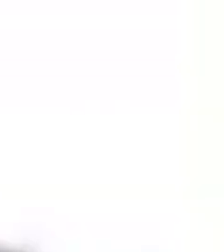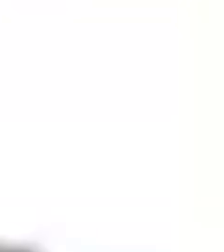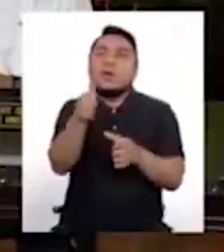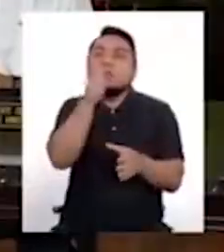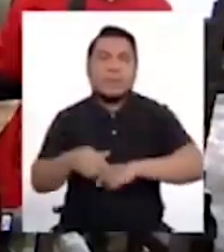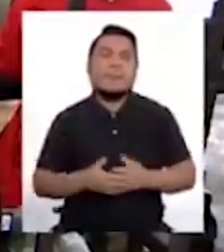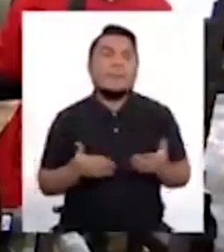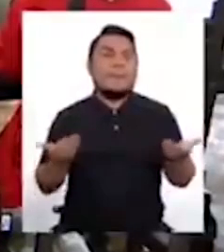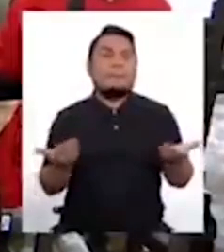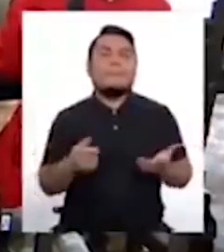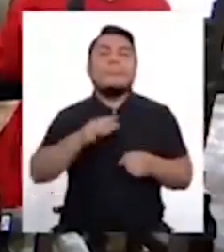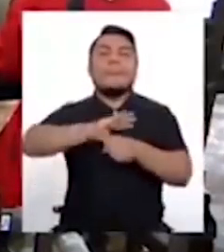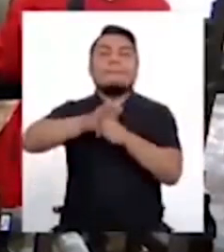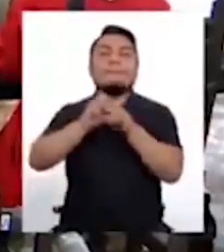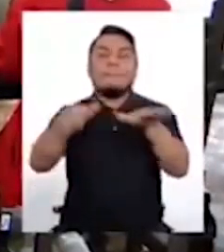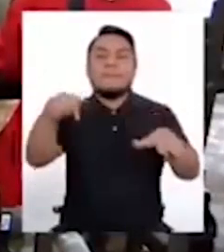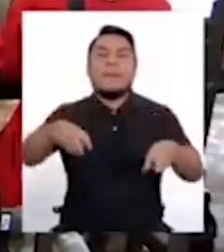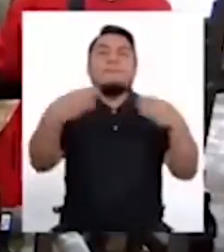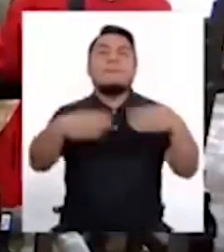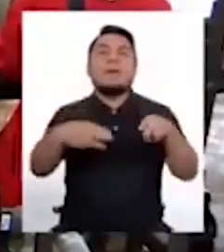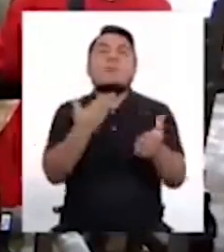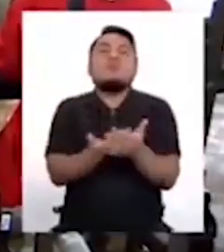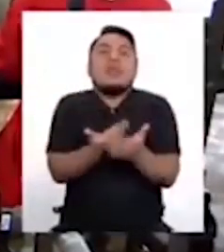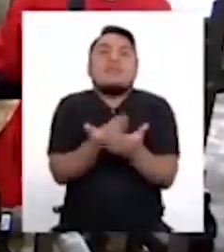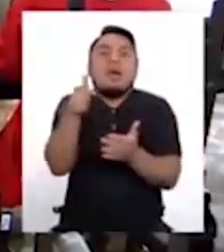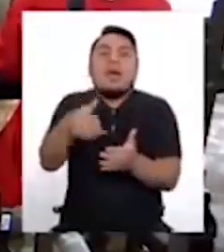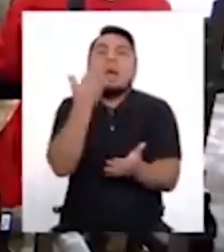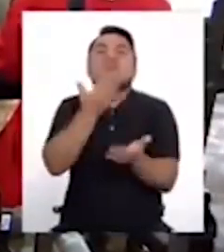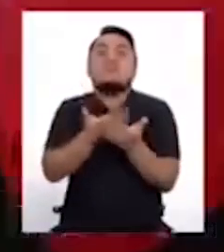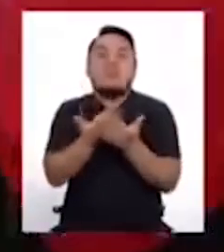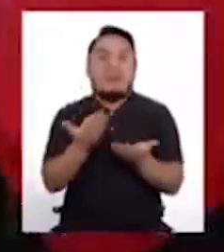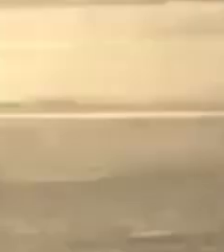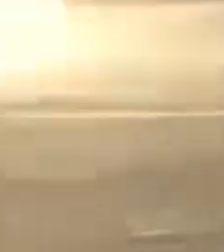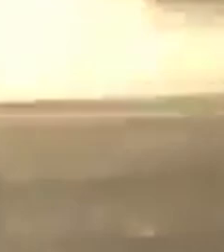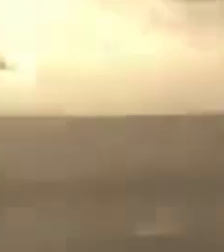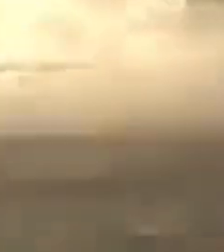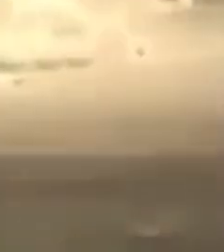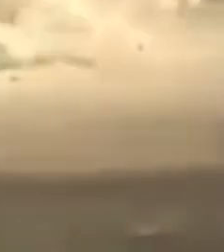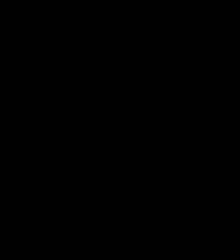de el virus en este mercado. Y hemos hecho así.